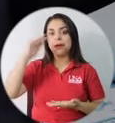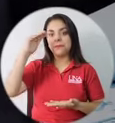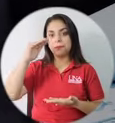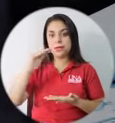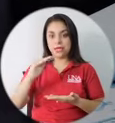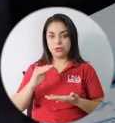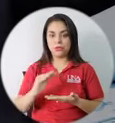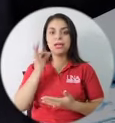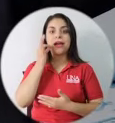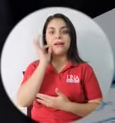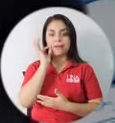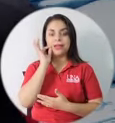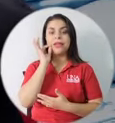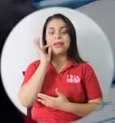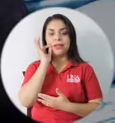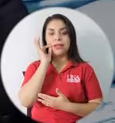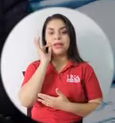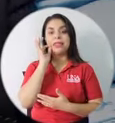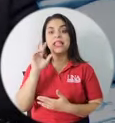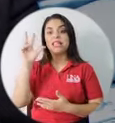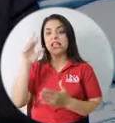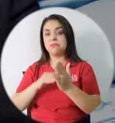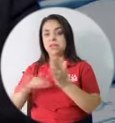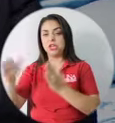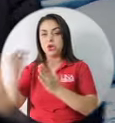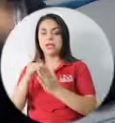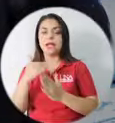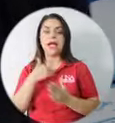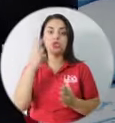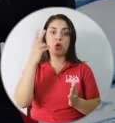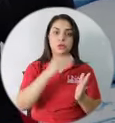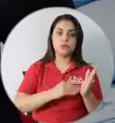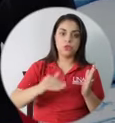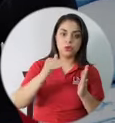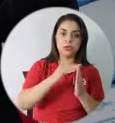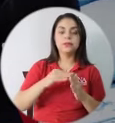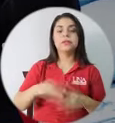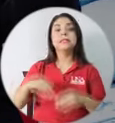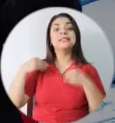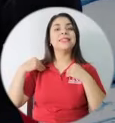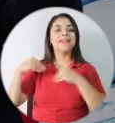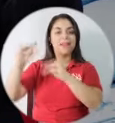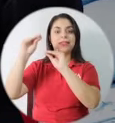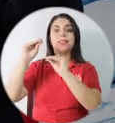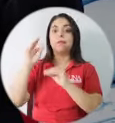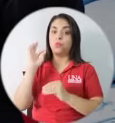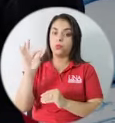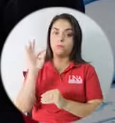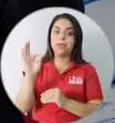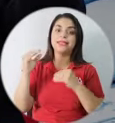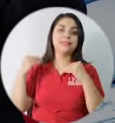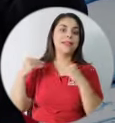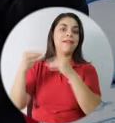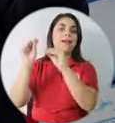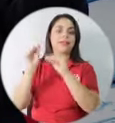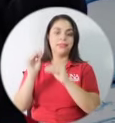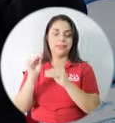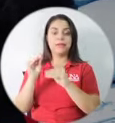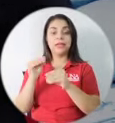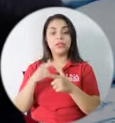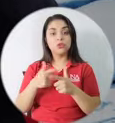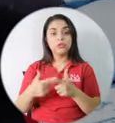3 millones de sacos al peso de 2 millones de sacos. Sí. Se vende internacionalmente bastante bien, ¿verdad? Entonces,